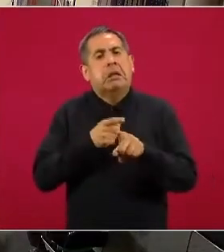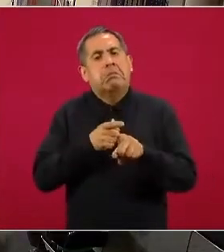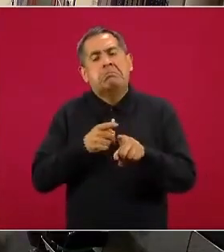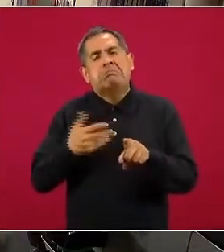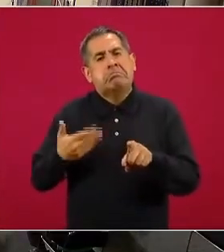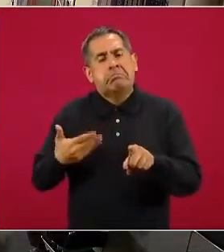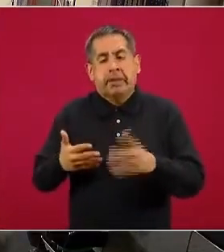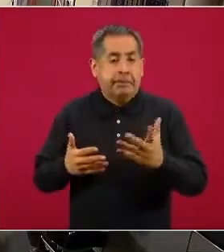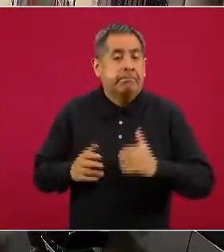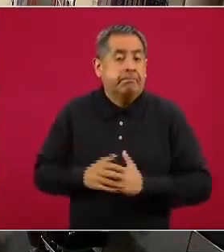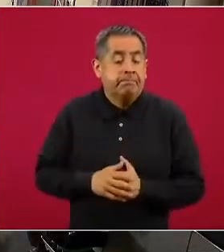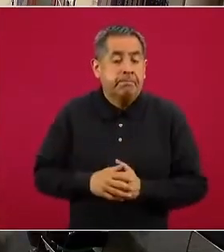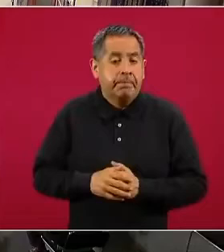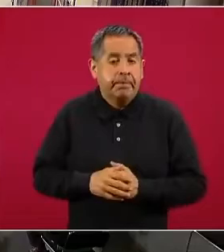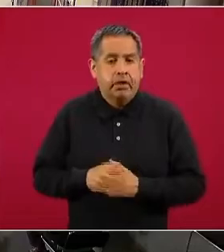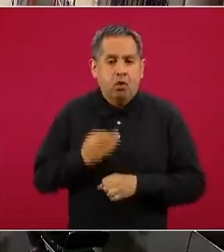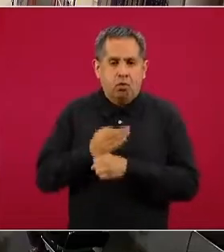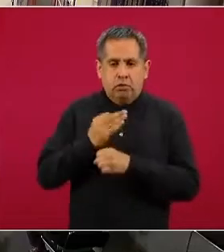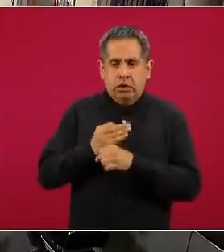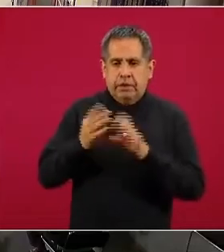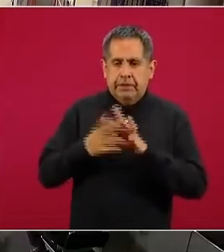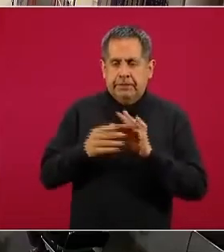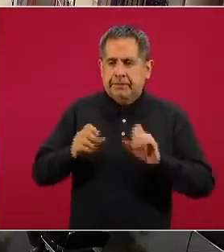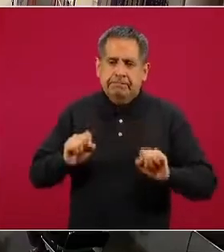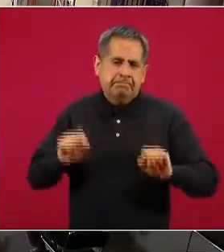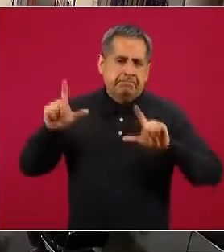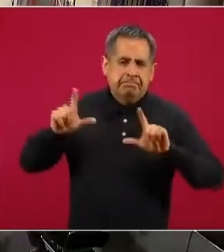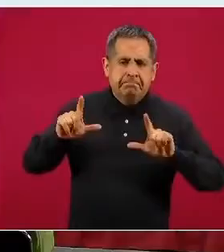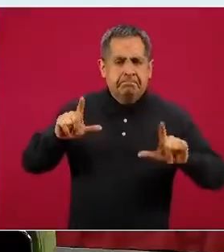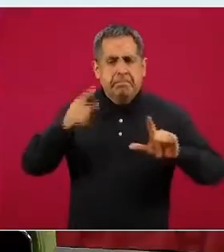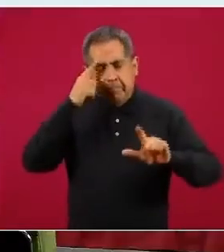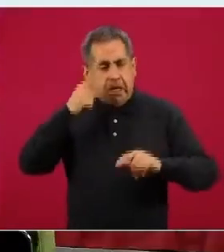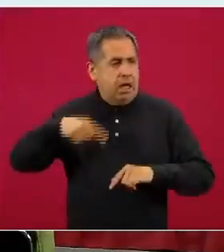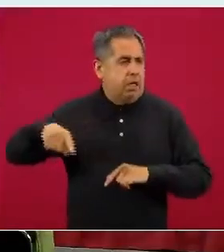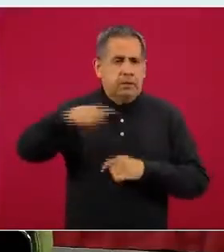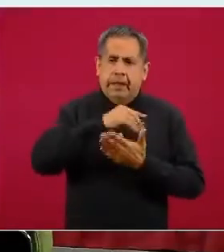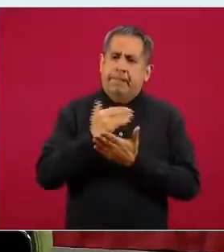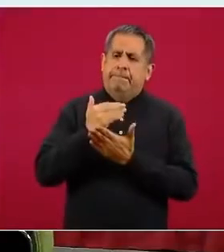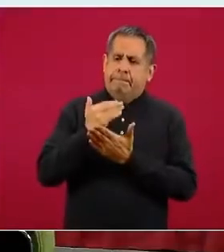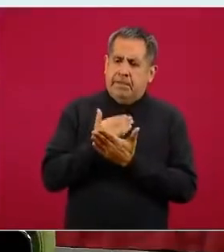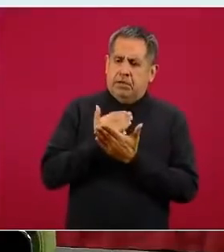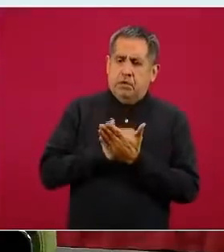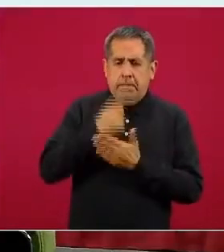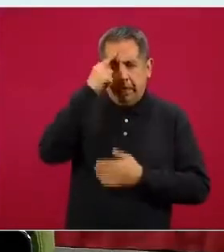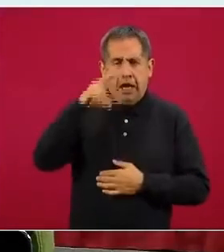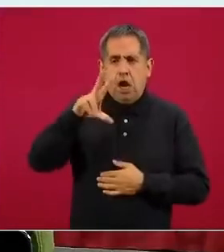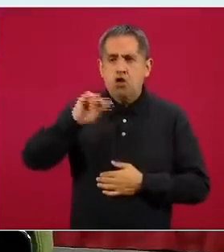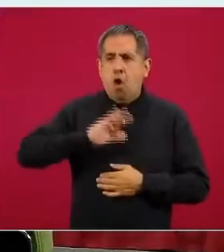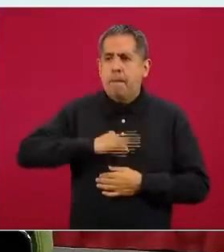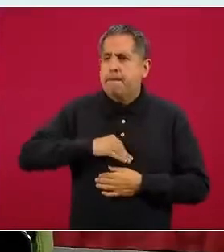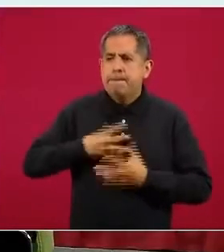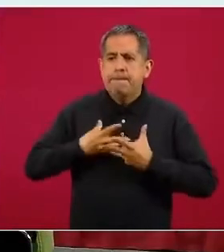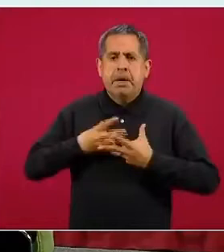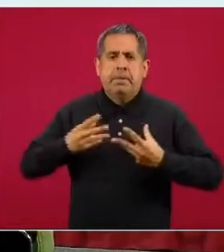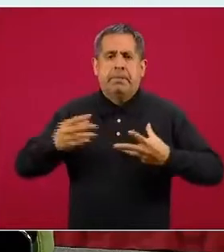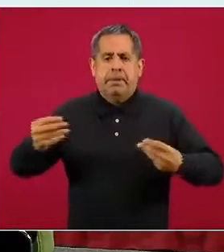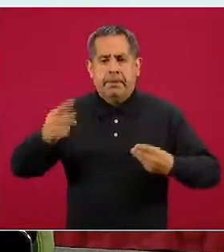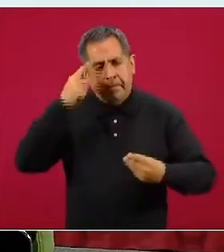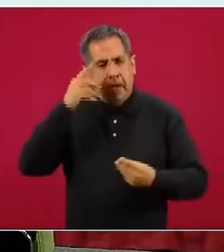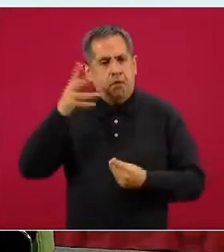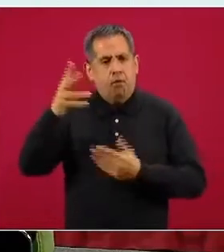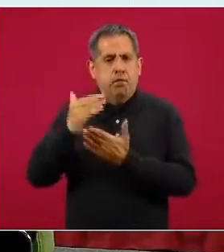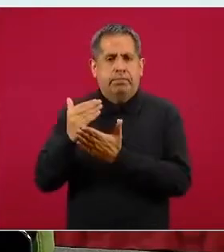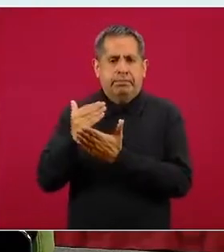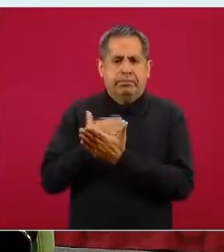México, como parte de las intervenciones comunitarias precisamente para mitigar la transmisión y en su momento reducir